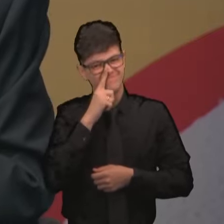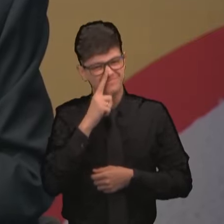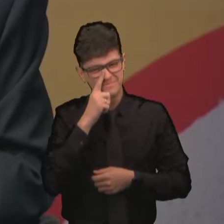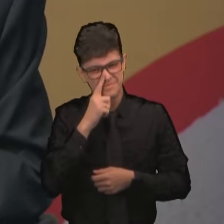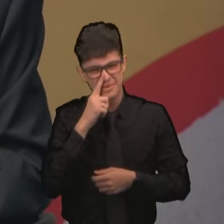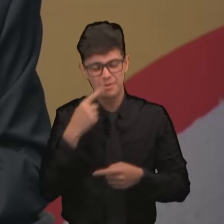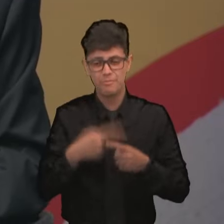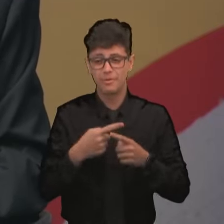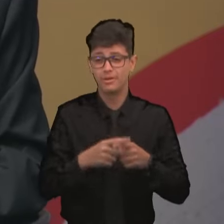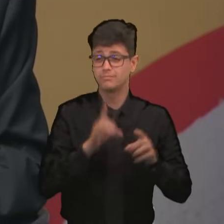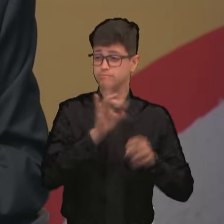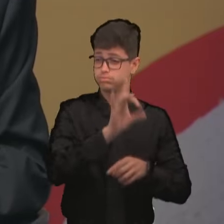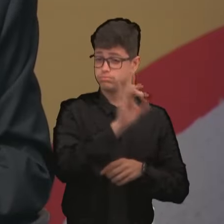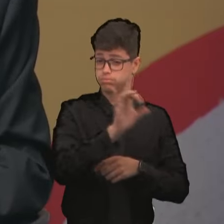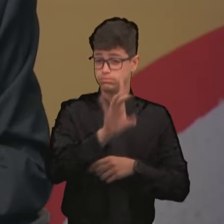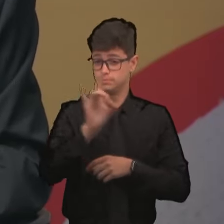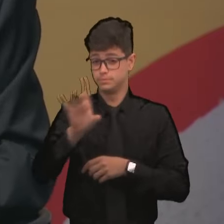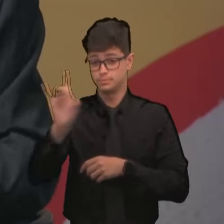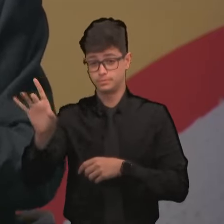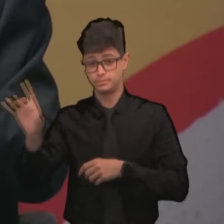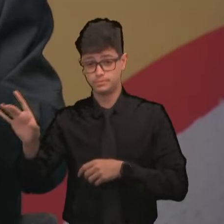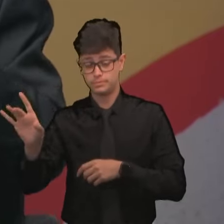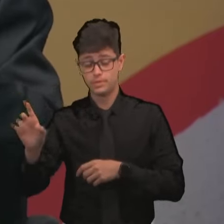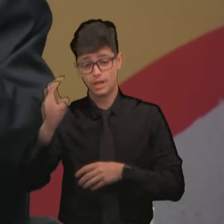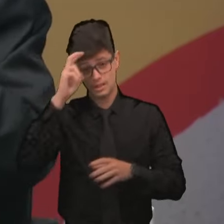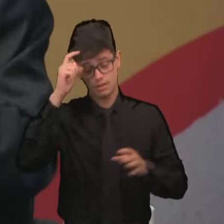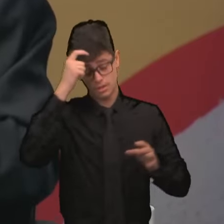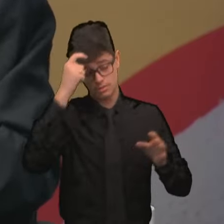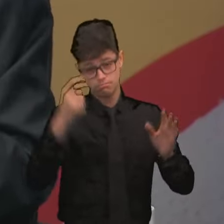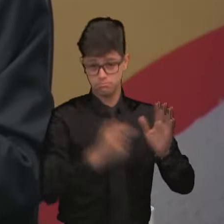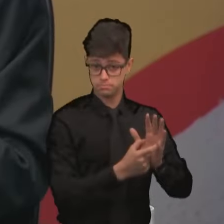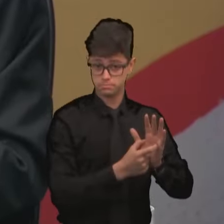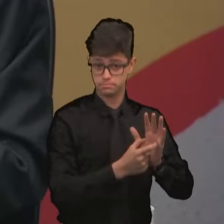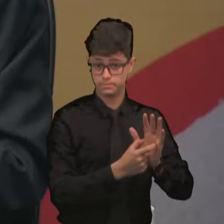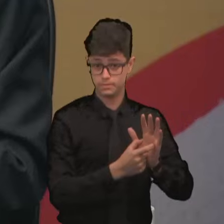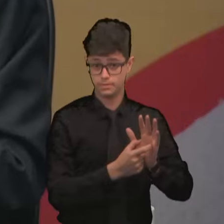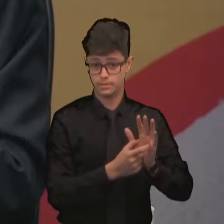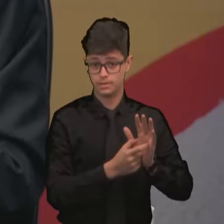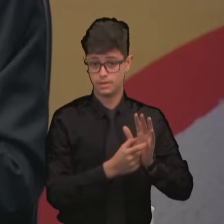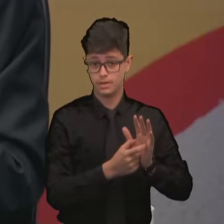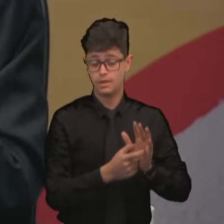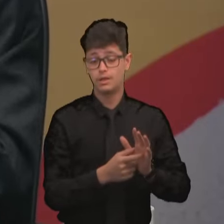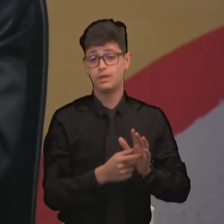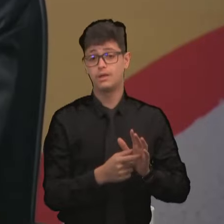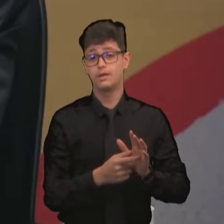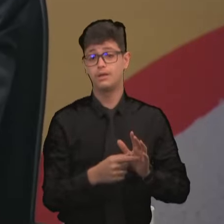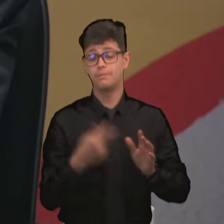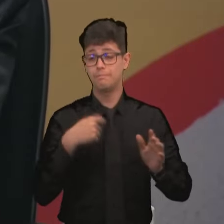riesgo representado por cada herramienta de la inteligencia artificial,